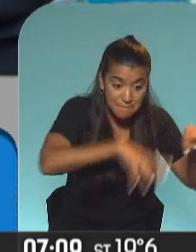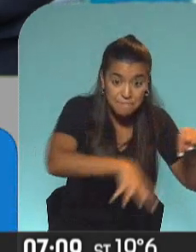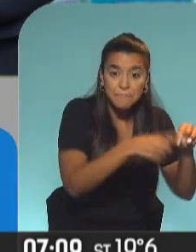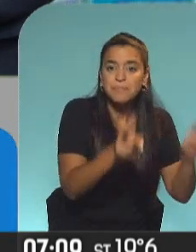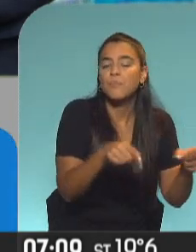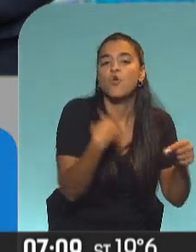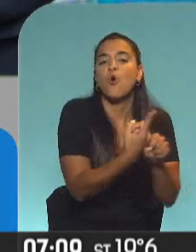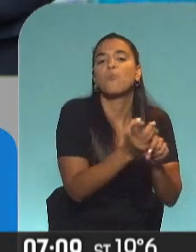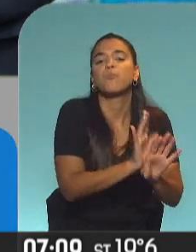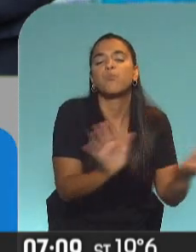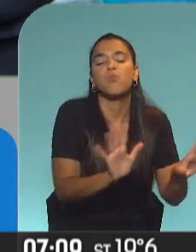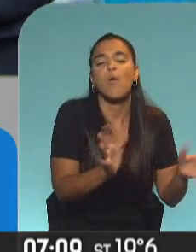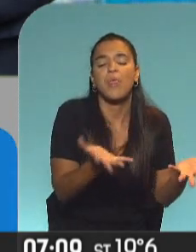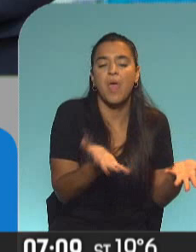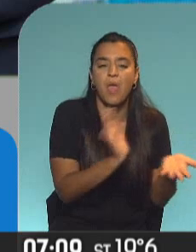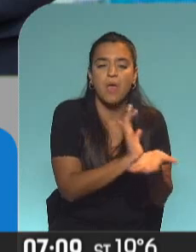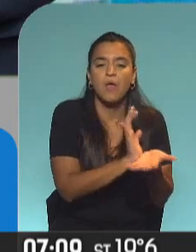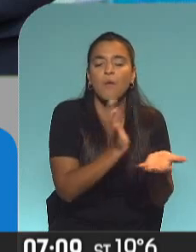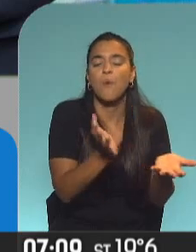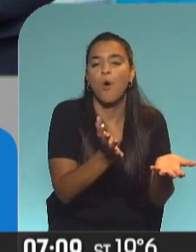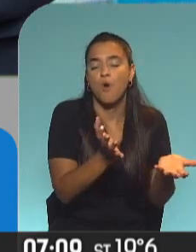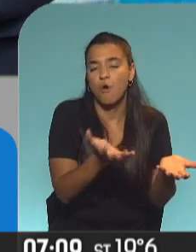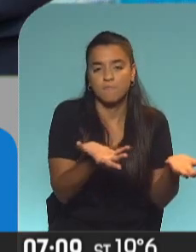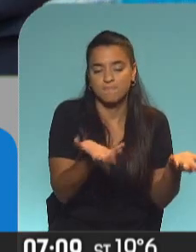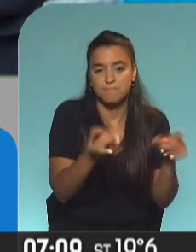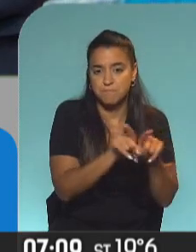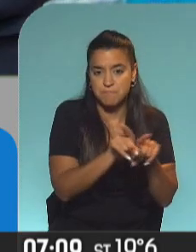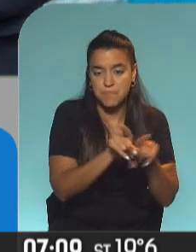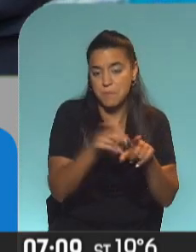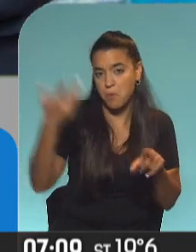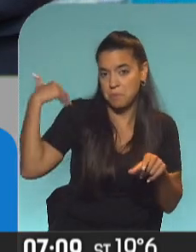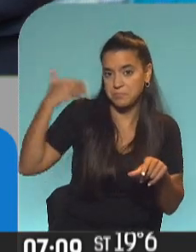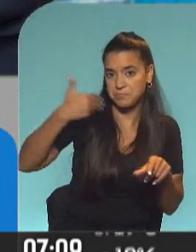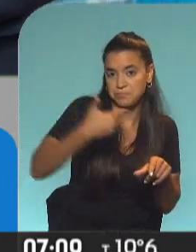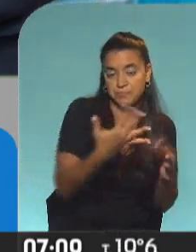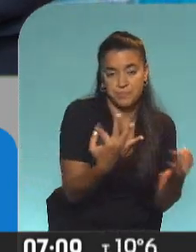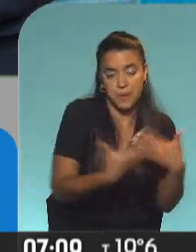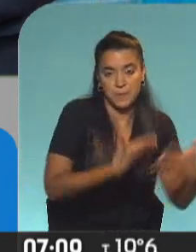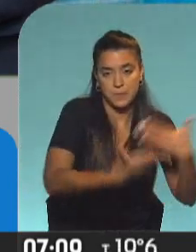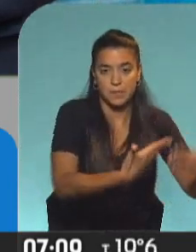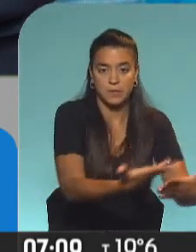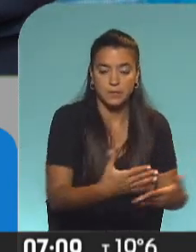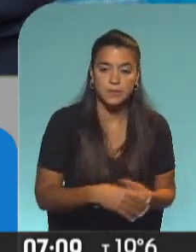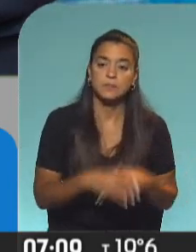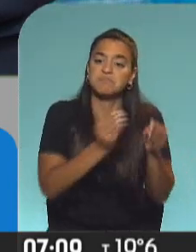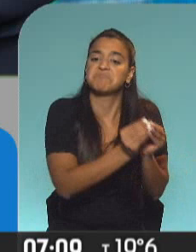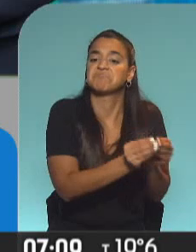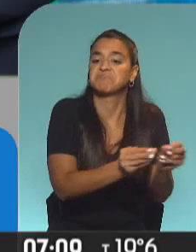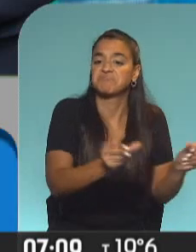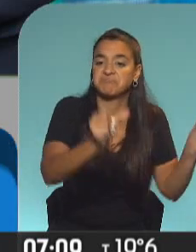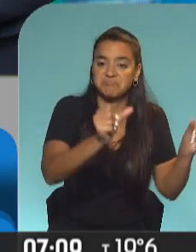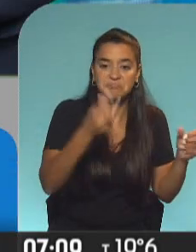no puede correr otra suerte que lo que viene corriendo el concurso y diluirse